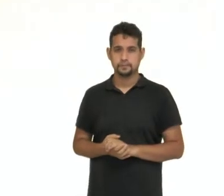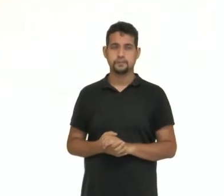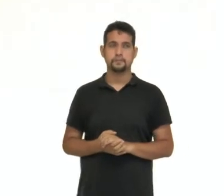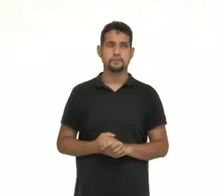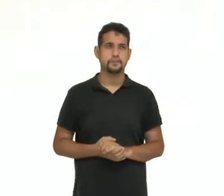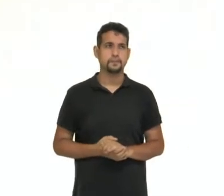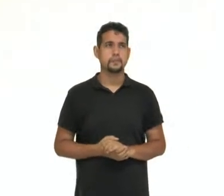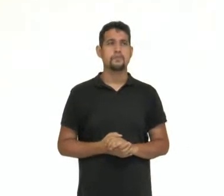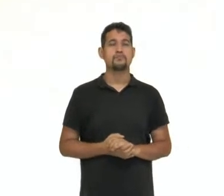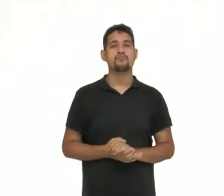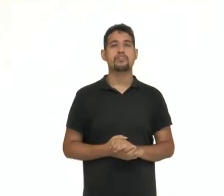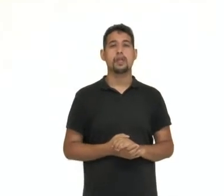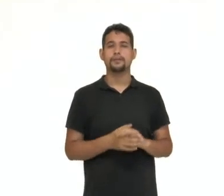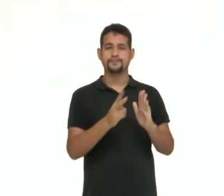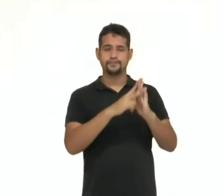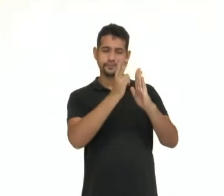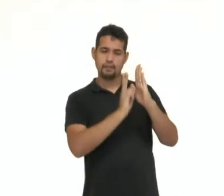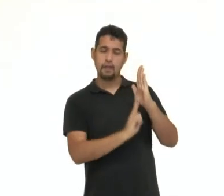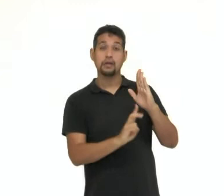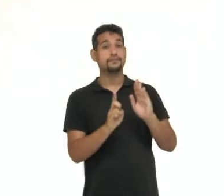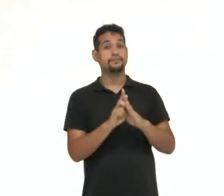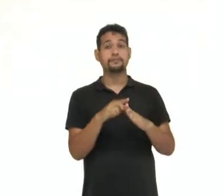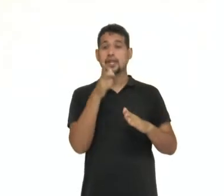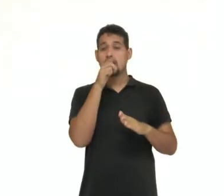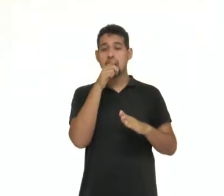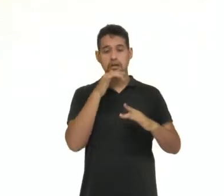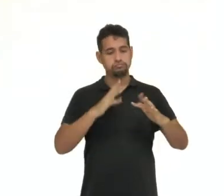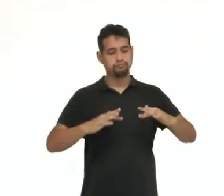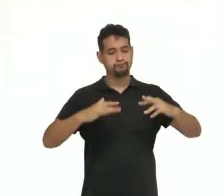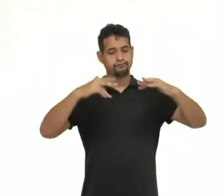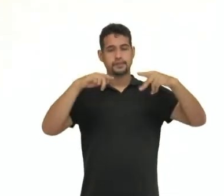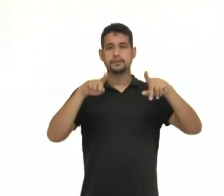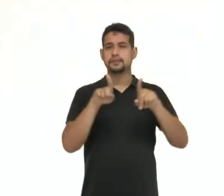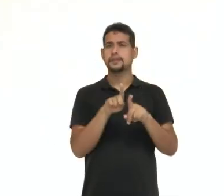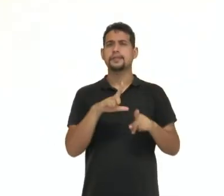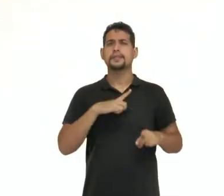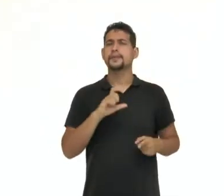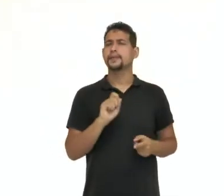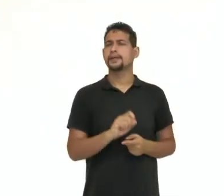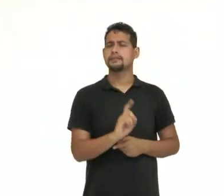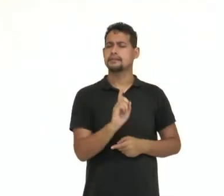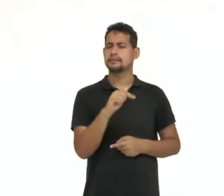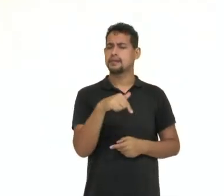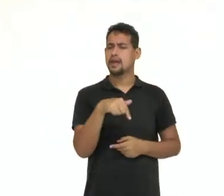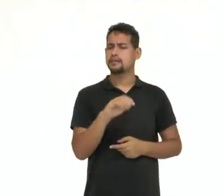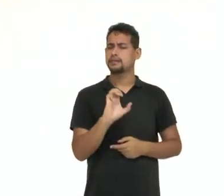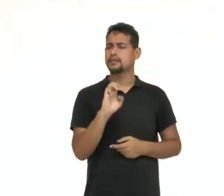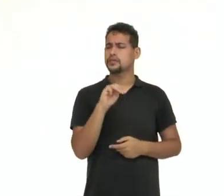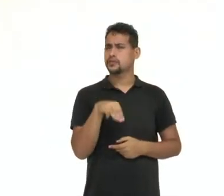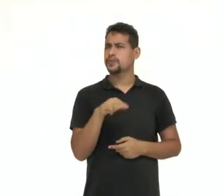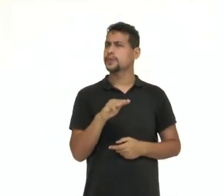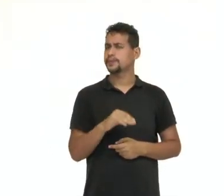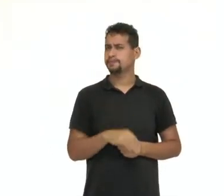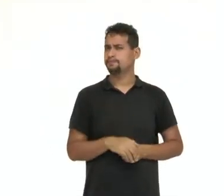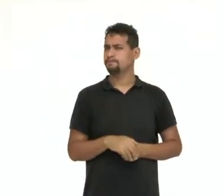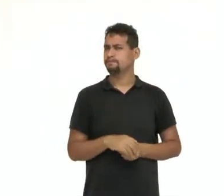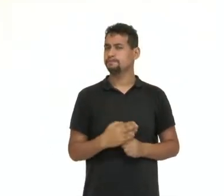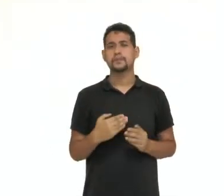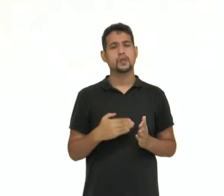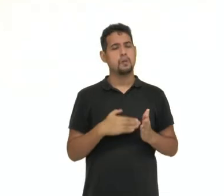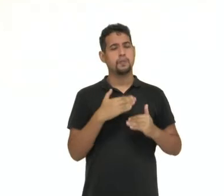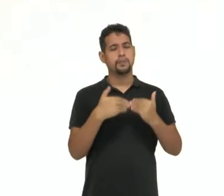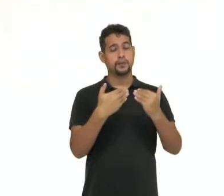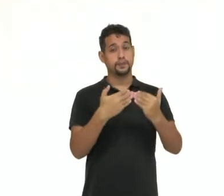El nivel del mar ha aumentado globalmente unos 17 centímetros en el último